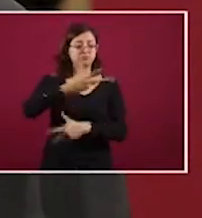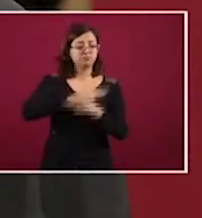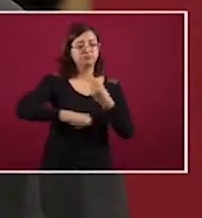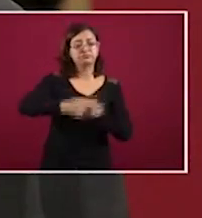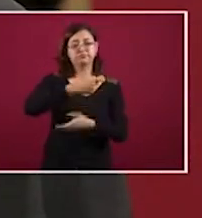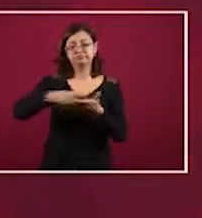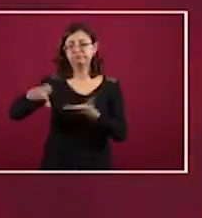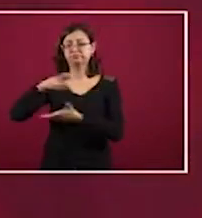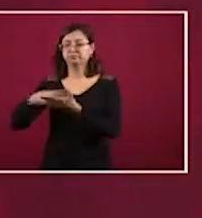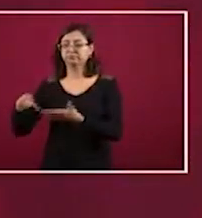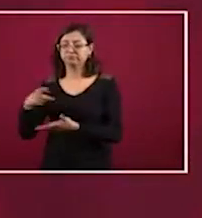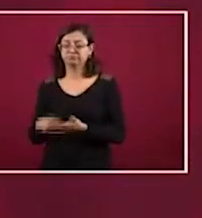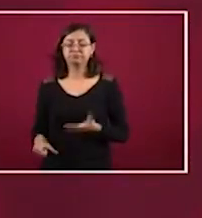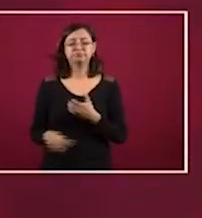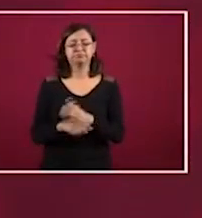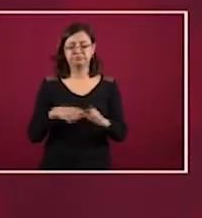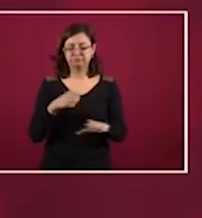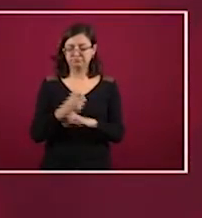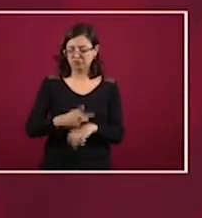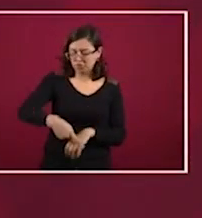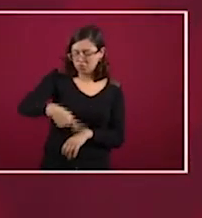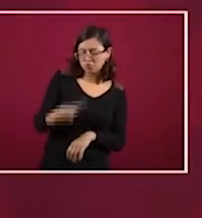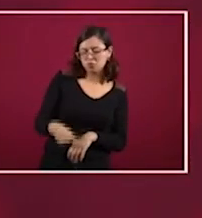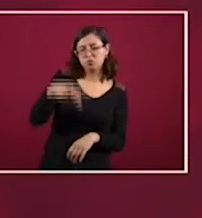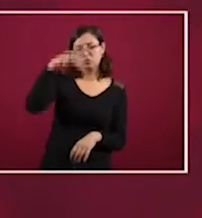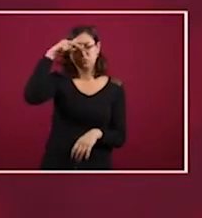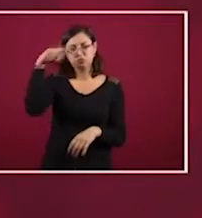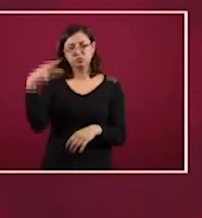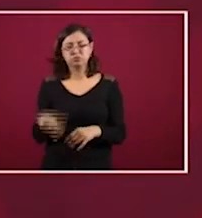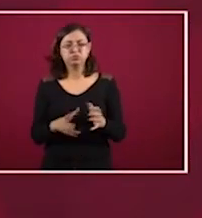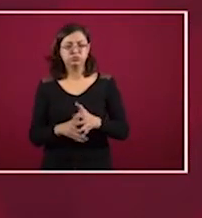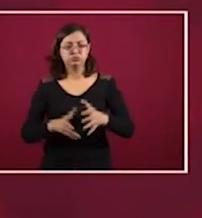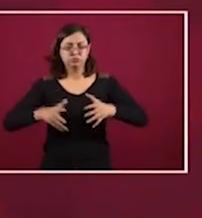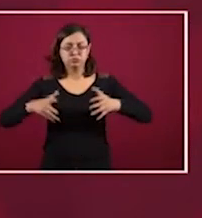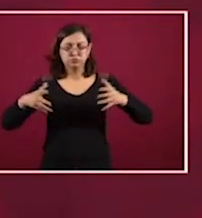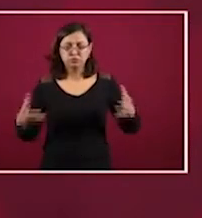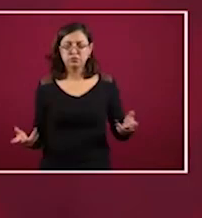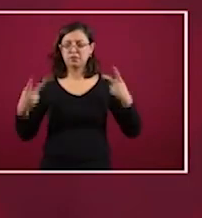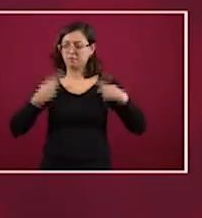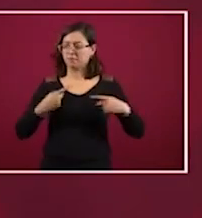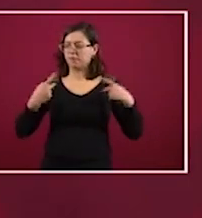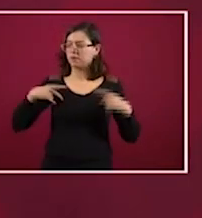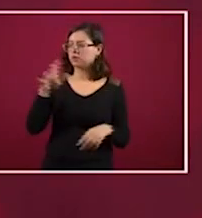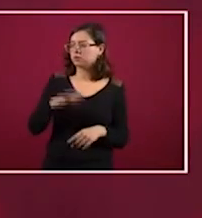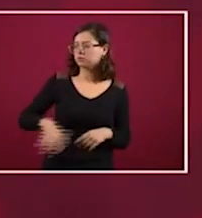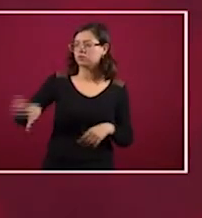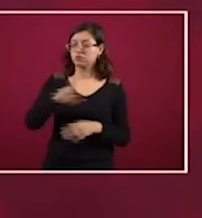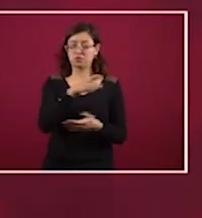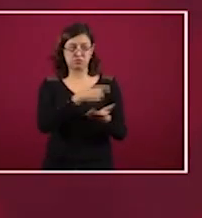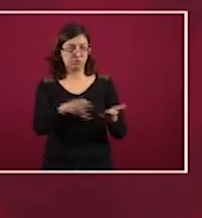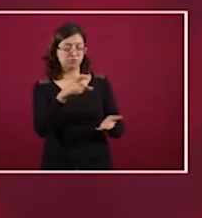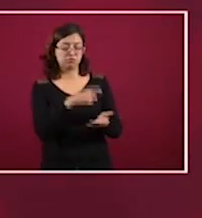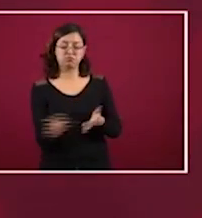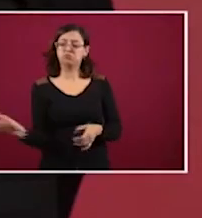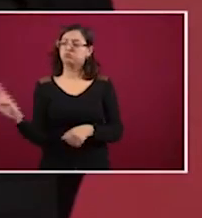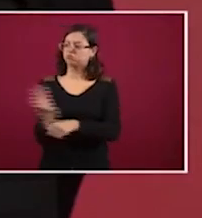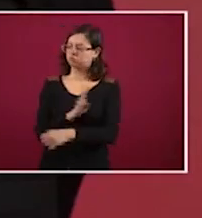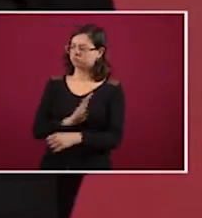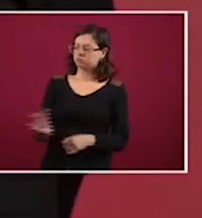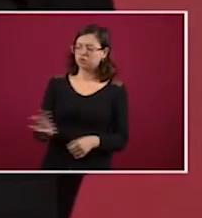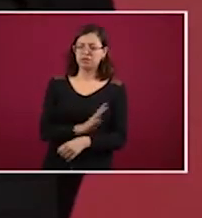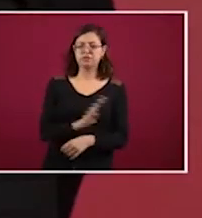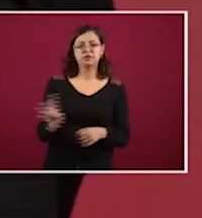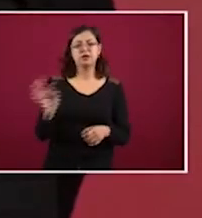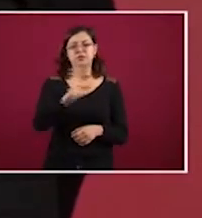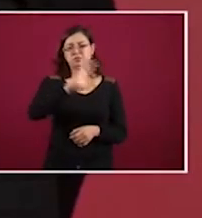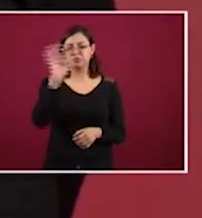proveeduría nacional de productos hechos en México, beneficiando al consumidor con ofertas y promociones